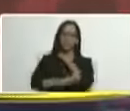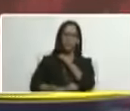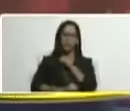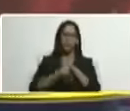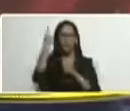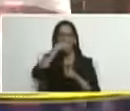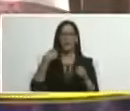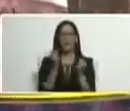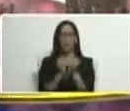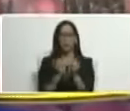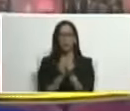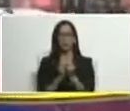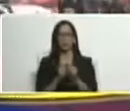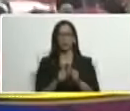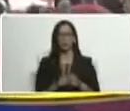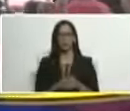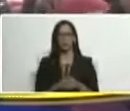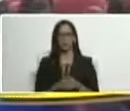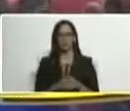descarada.